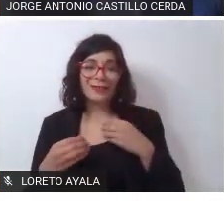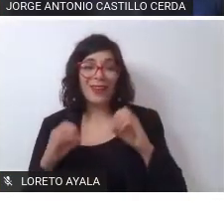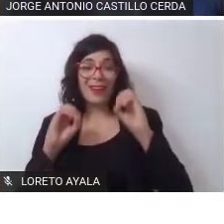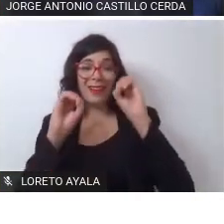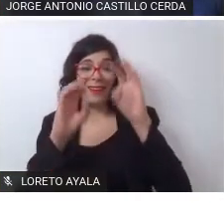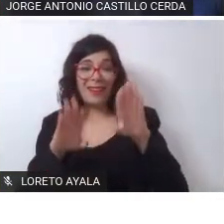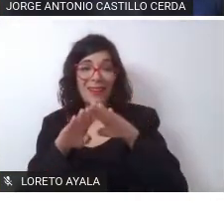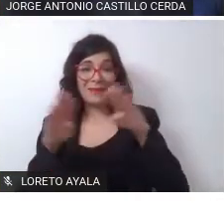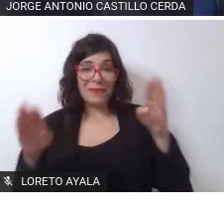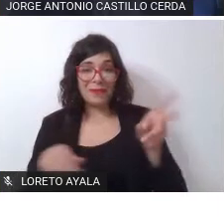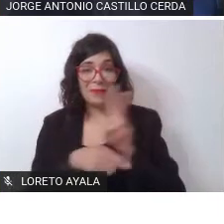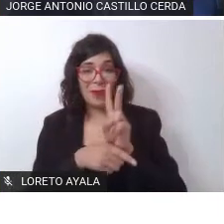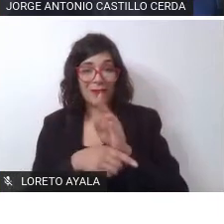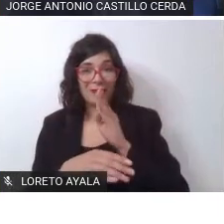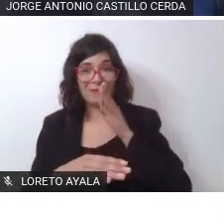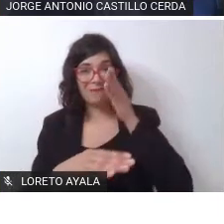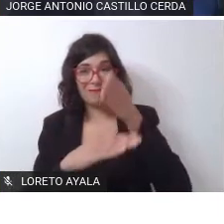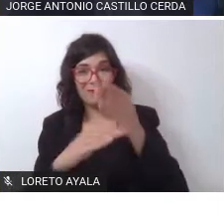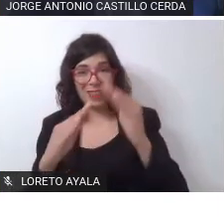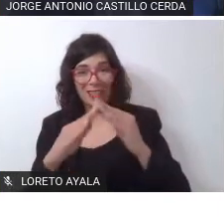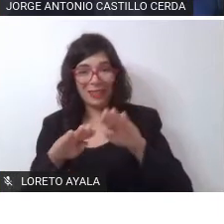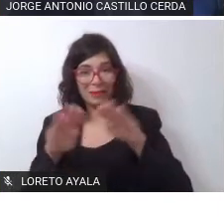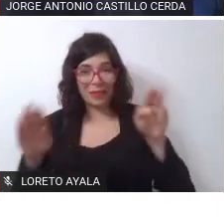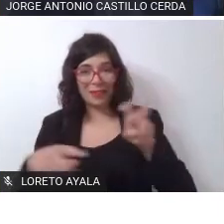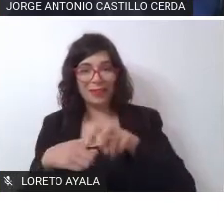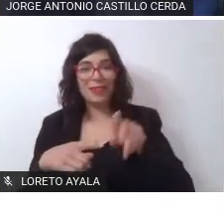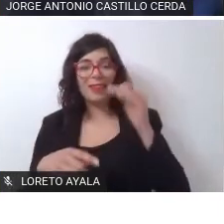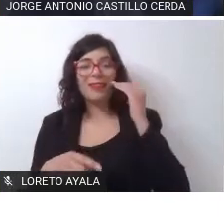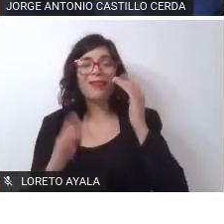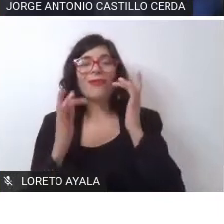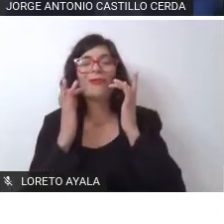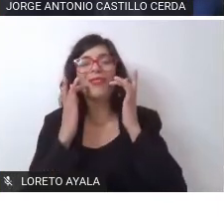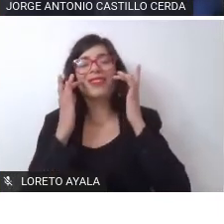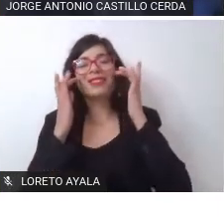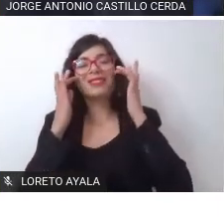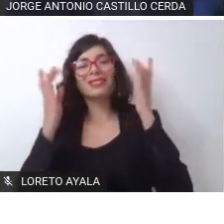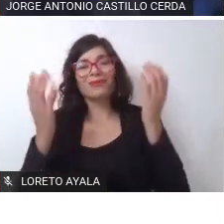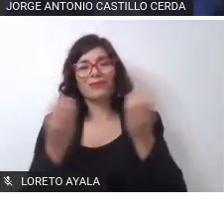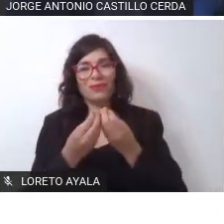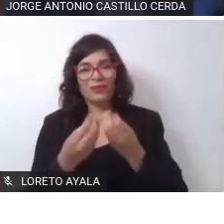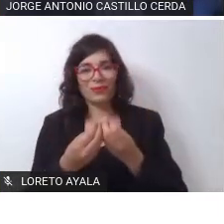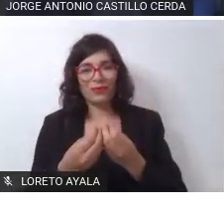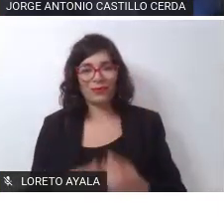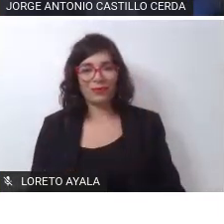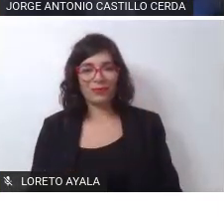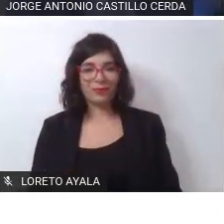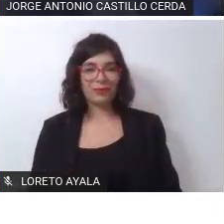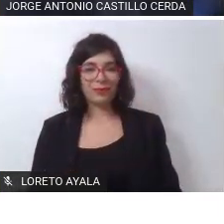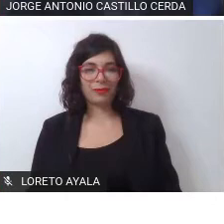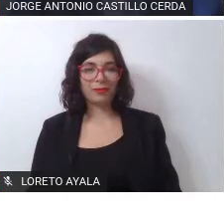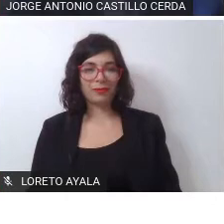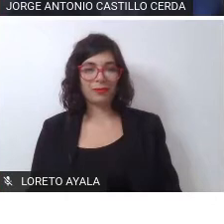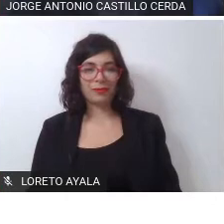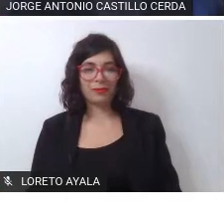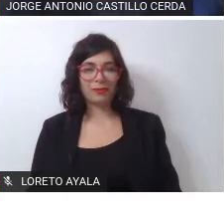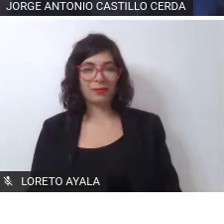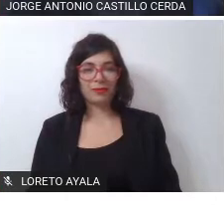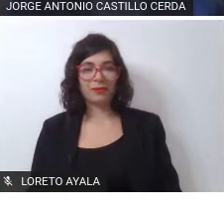el profesor a su casa con su silla y mesa. ¿Ya? Esto es parte de lo que es la educación